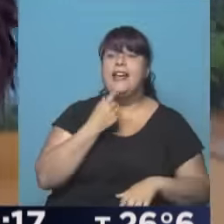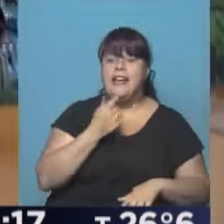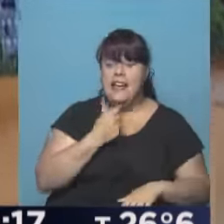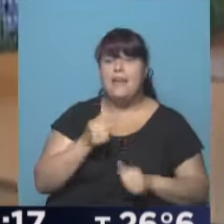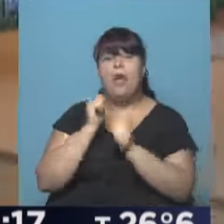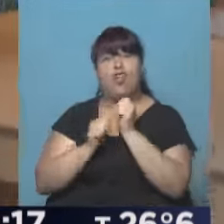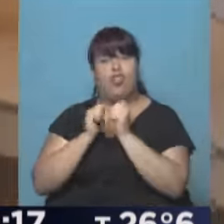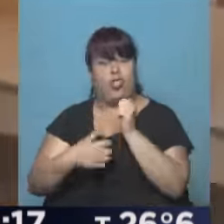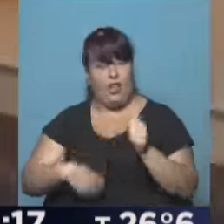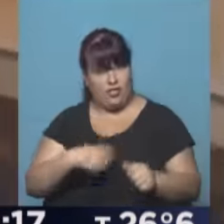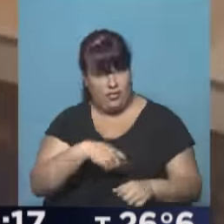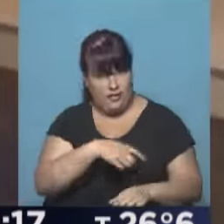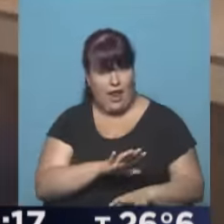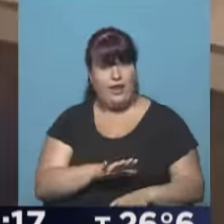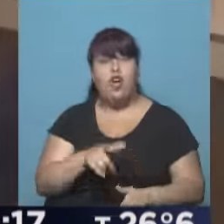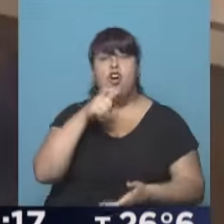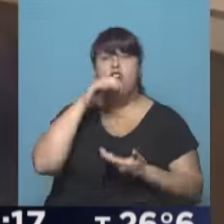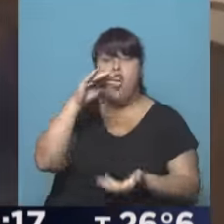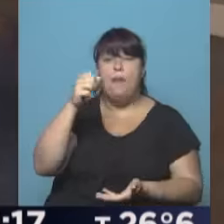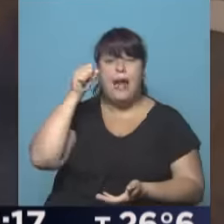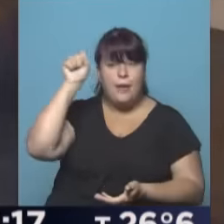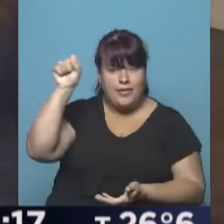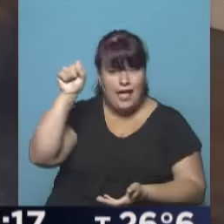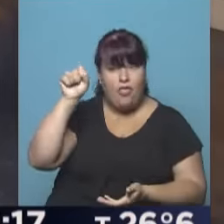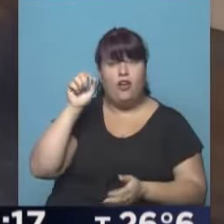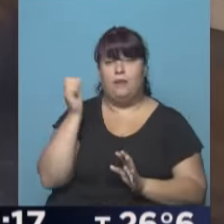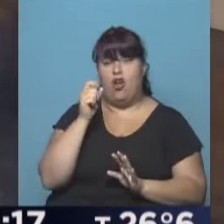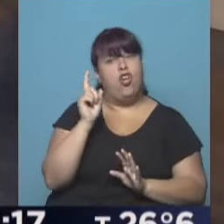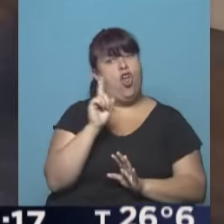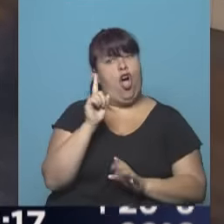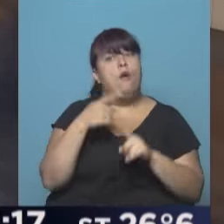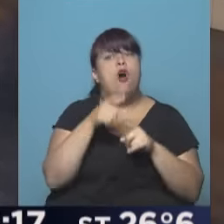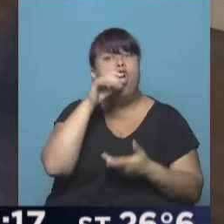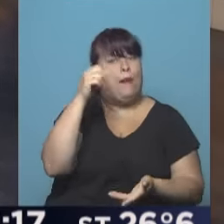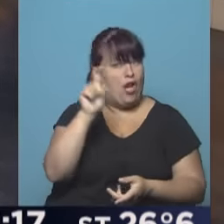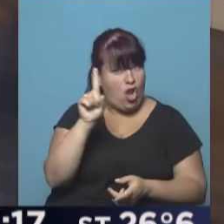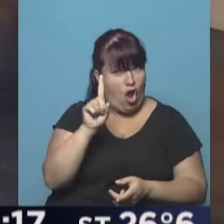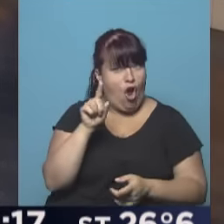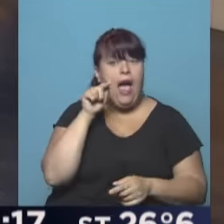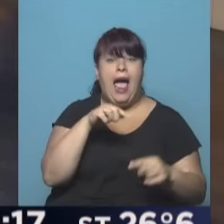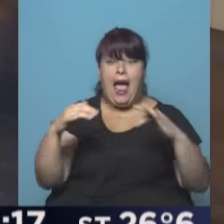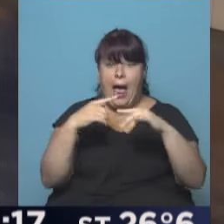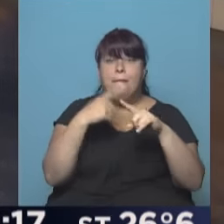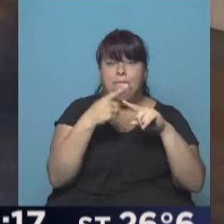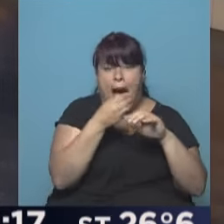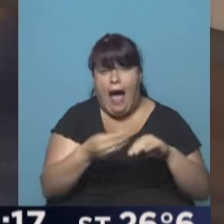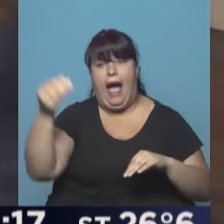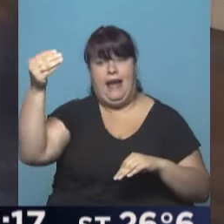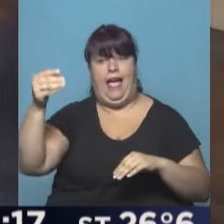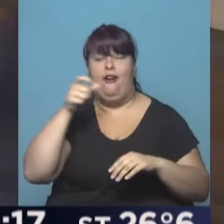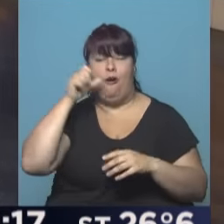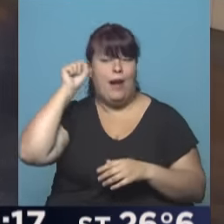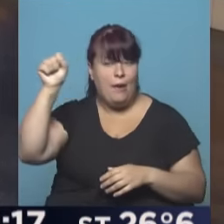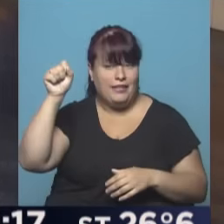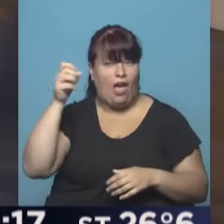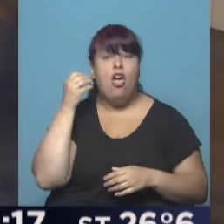para Rosario Central. La Copa Libertadores en juego. No juegan por la Copa Libertadores. Juegan por un pasaje a la Copa Libertadores